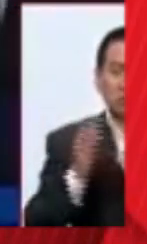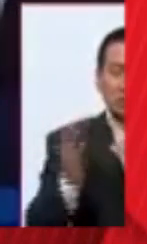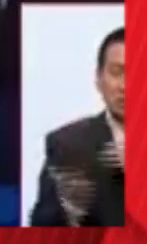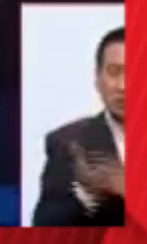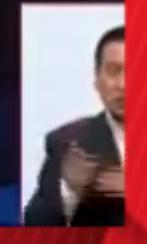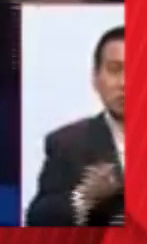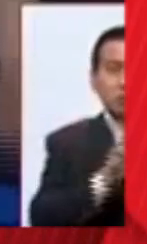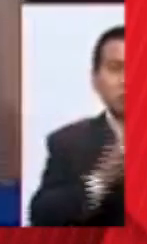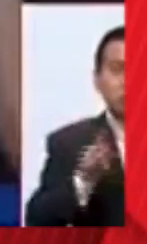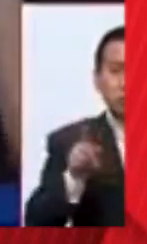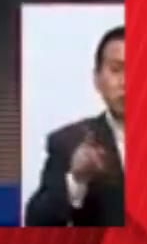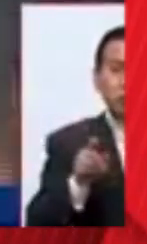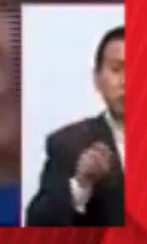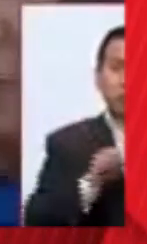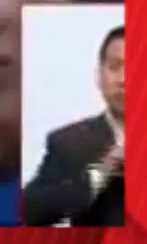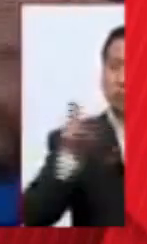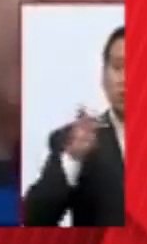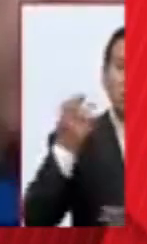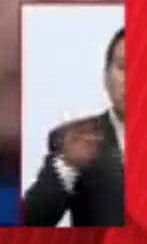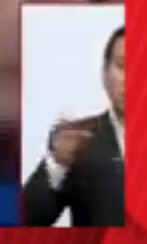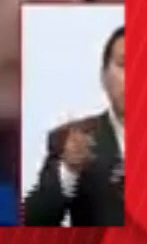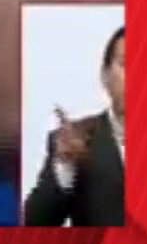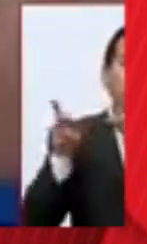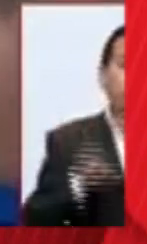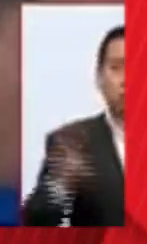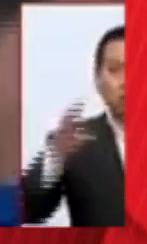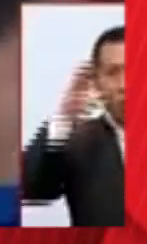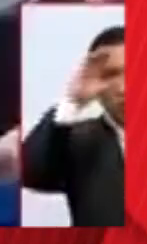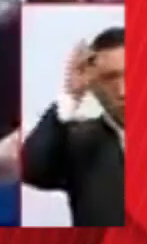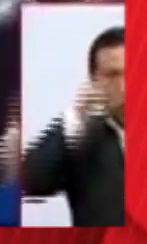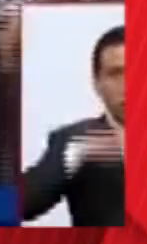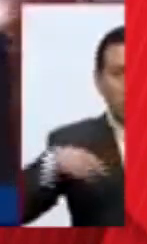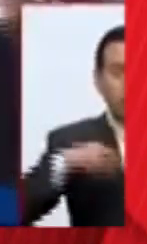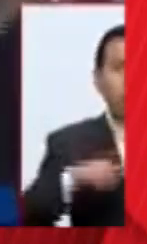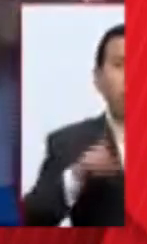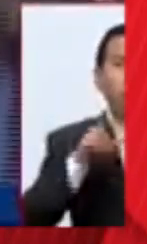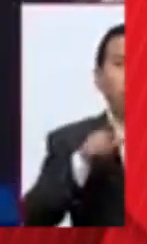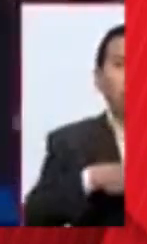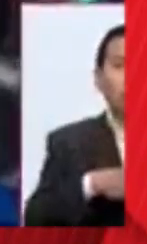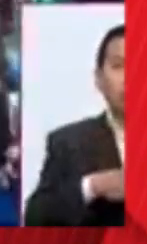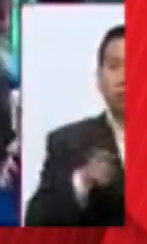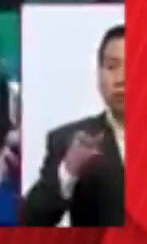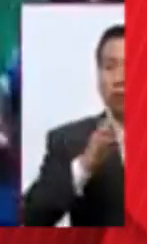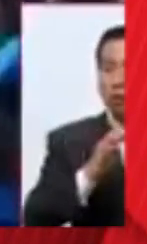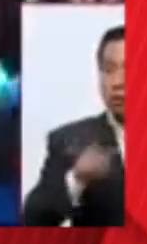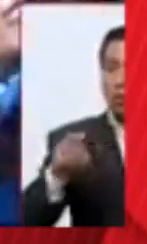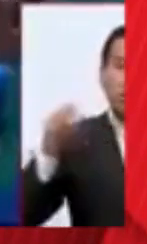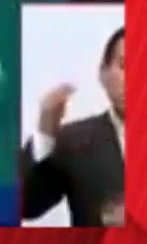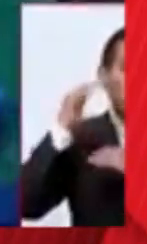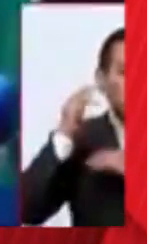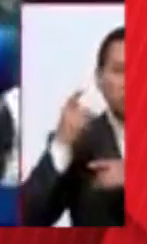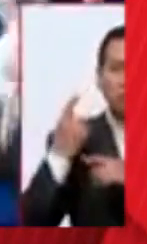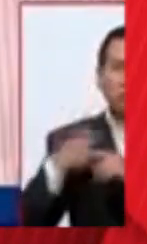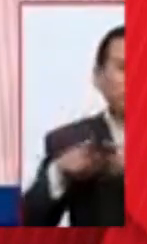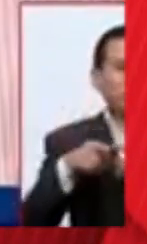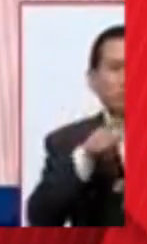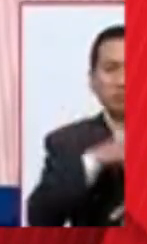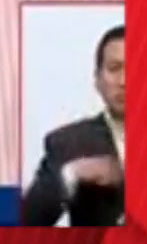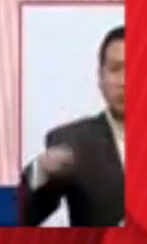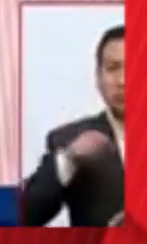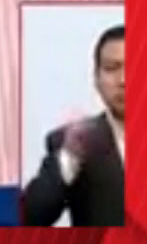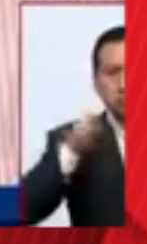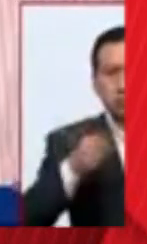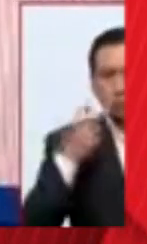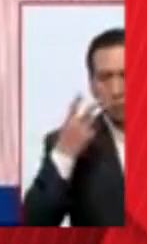día 22 en Cobija Pando. Después, sucesivamente en Cochabamba, Santa Cruz, podemos revisar